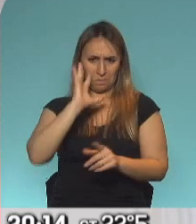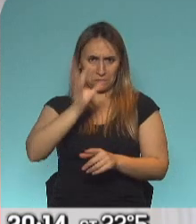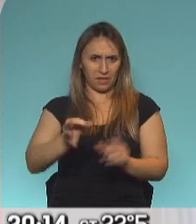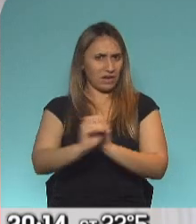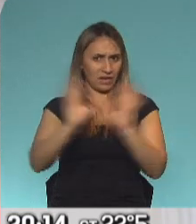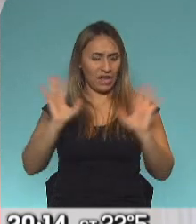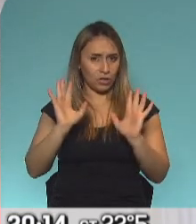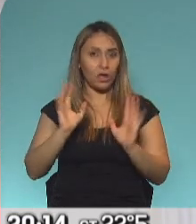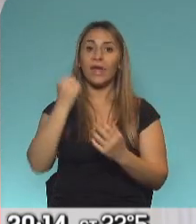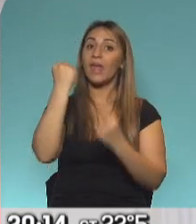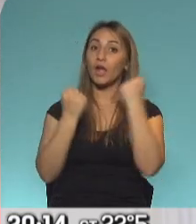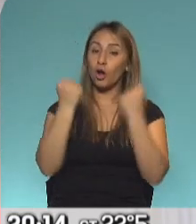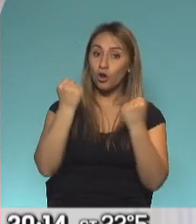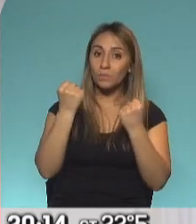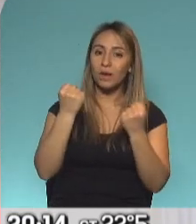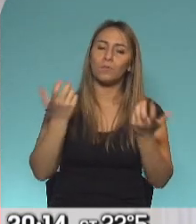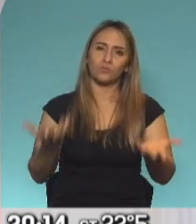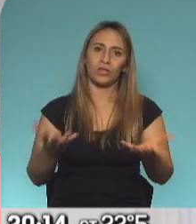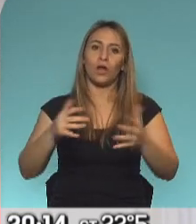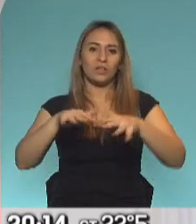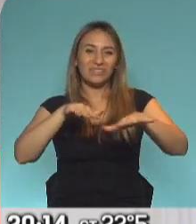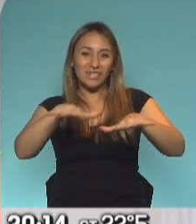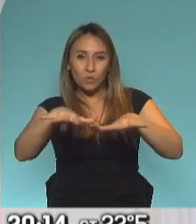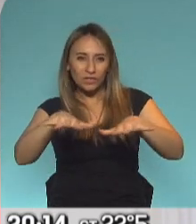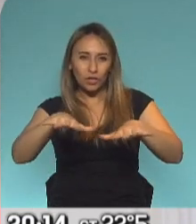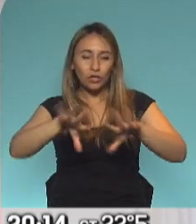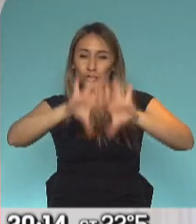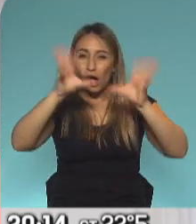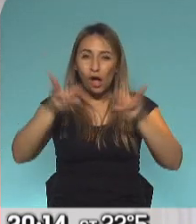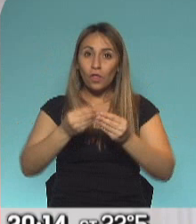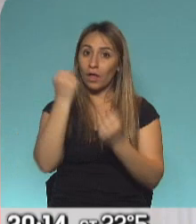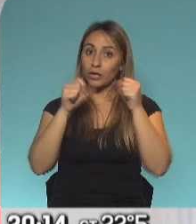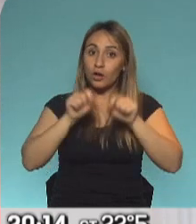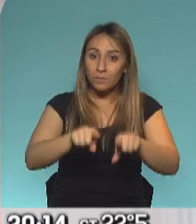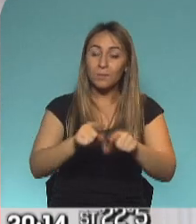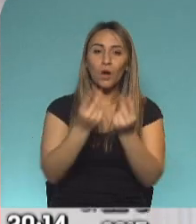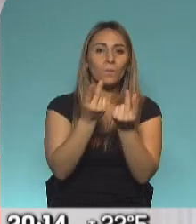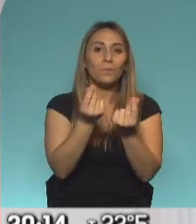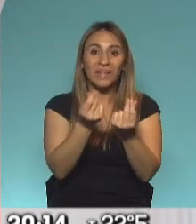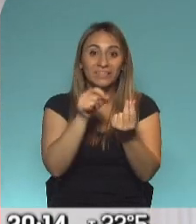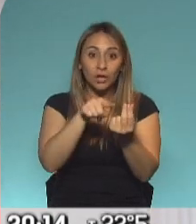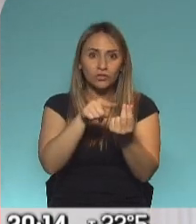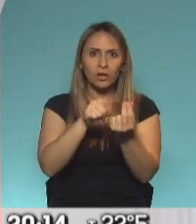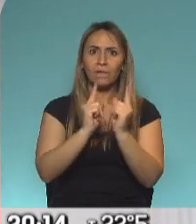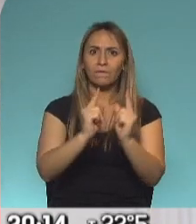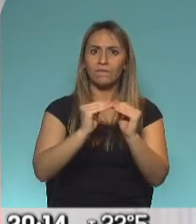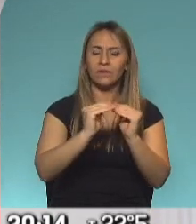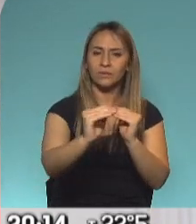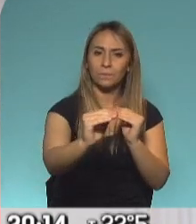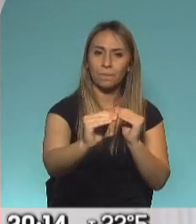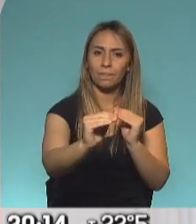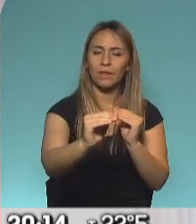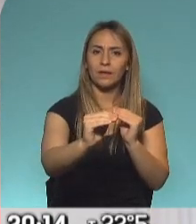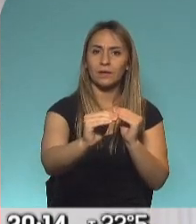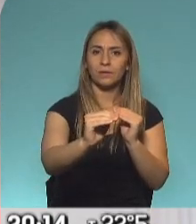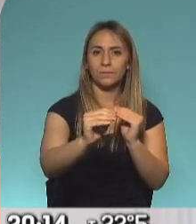de la economía, obviamente el clima de la economía es una cosa más general, pero los precios de la economía se sostienen